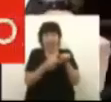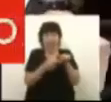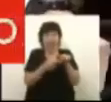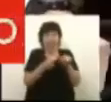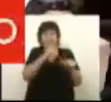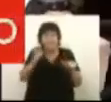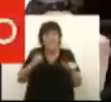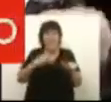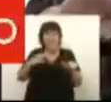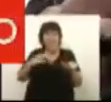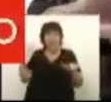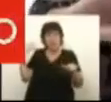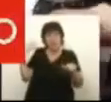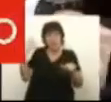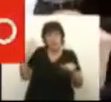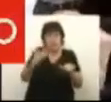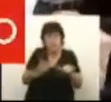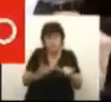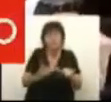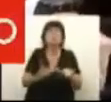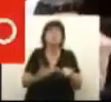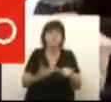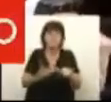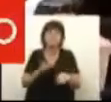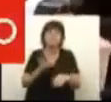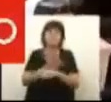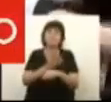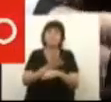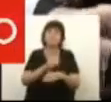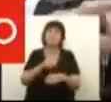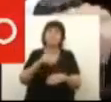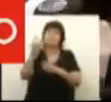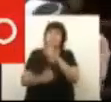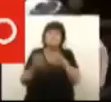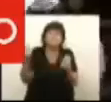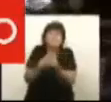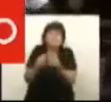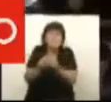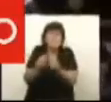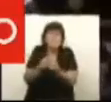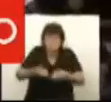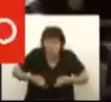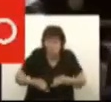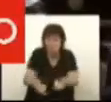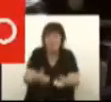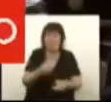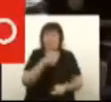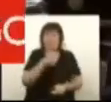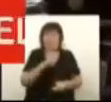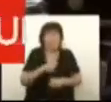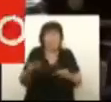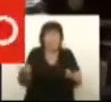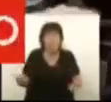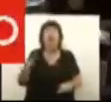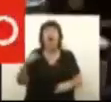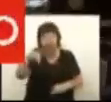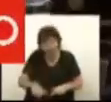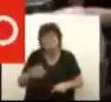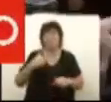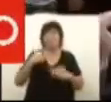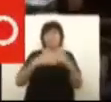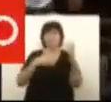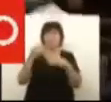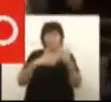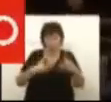sindicatos, no solamente la cúpula oficialista de la CGT que arregló este bono vergonzoso, digamos, de 5.000 pesos